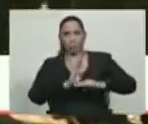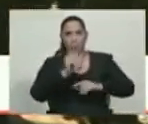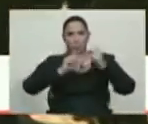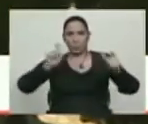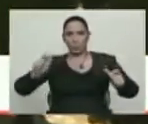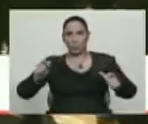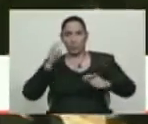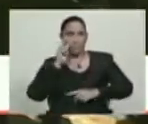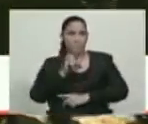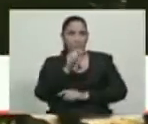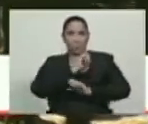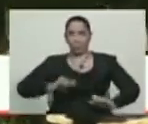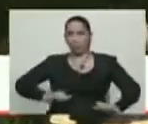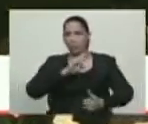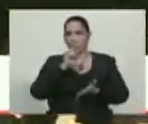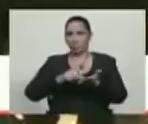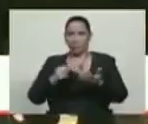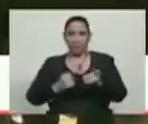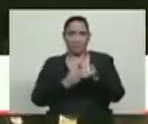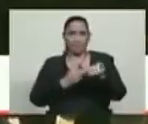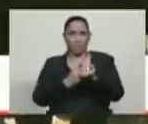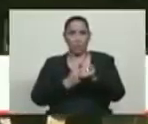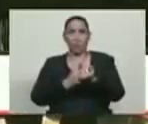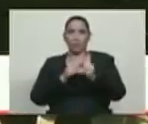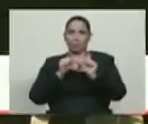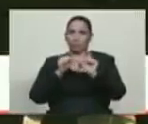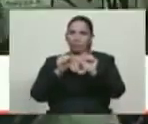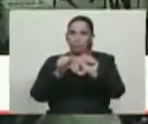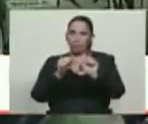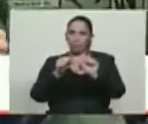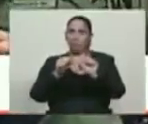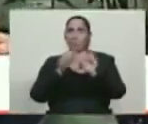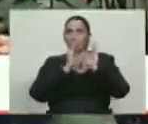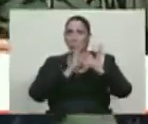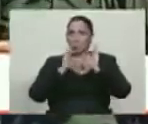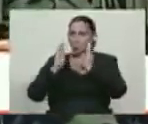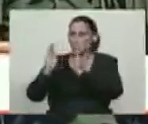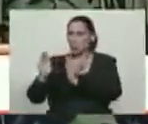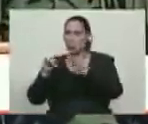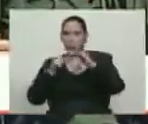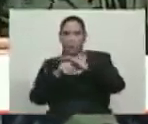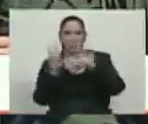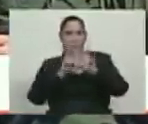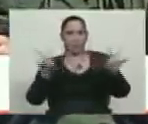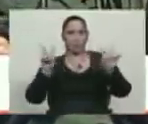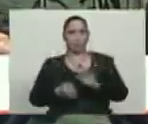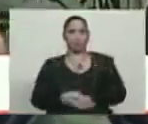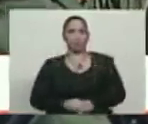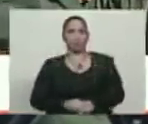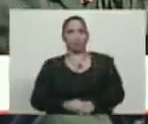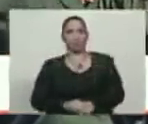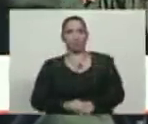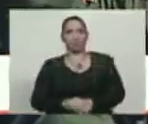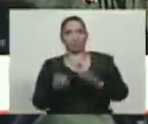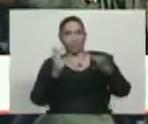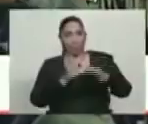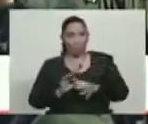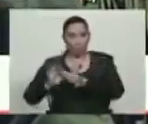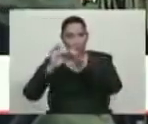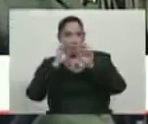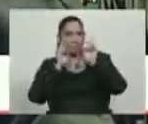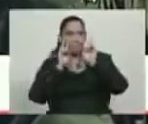Vemos a la Guardia Nacional que coopera constantemente con el orden interno de la patria. Unida como se